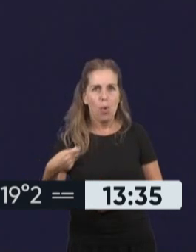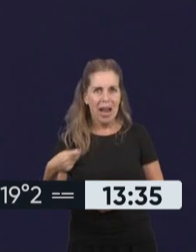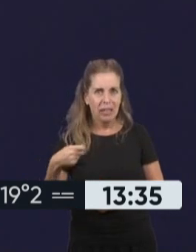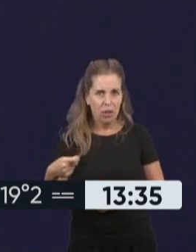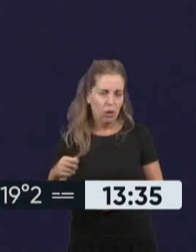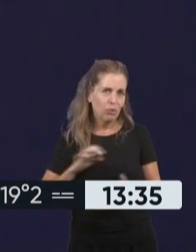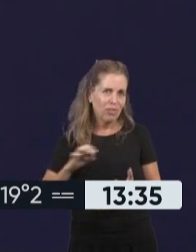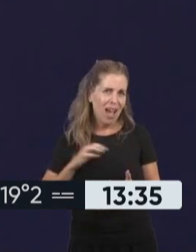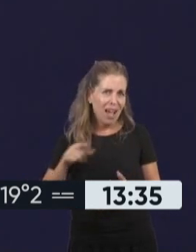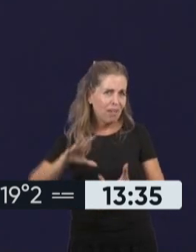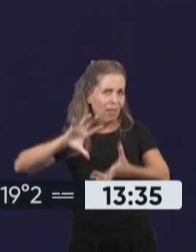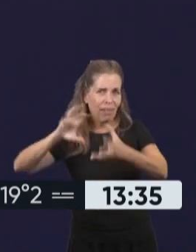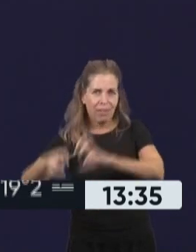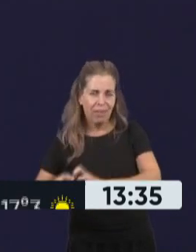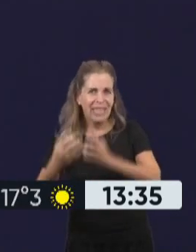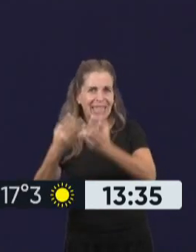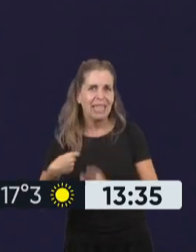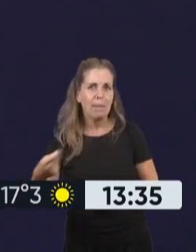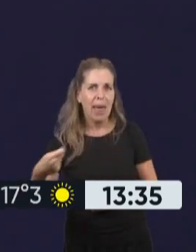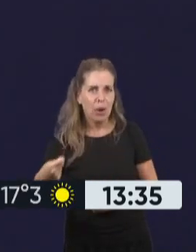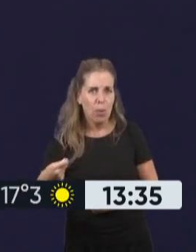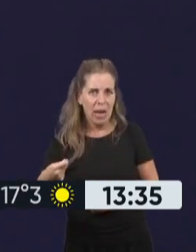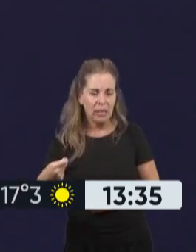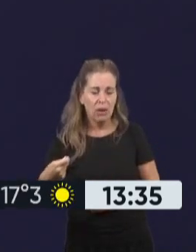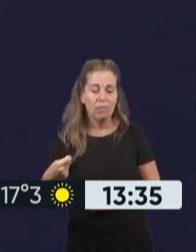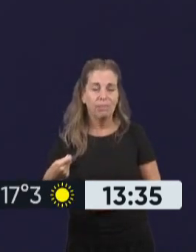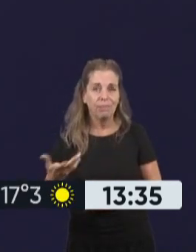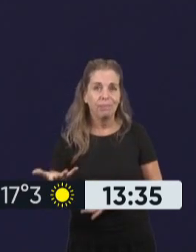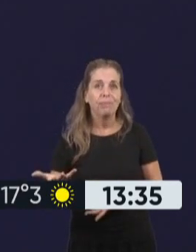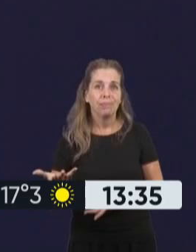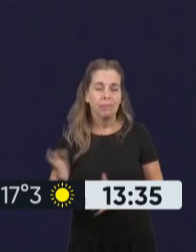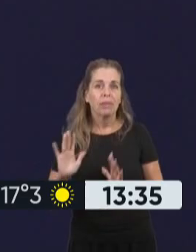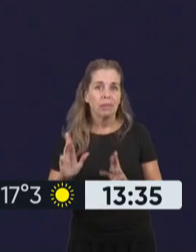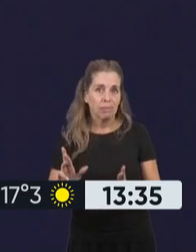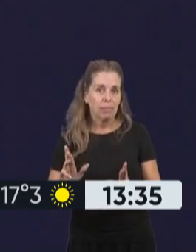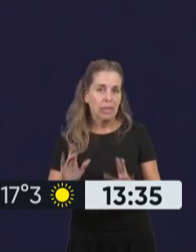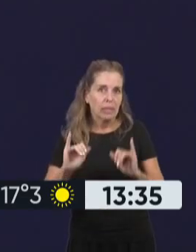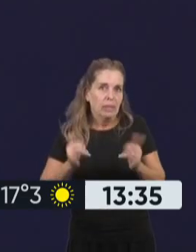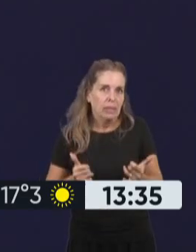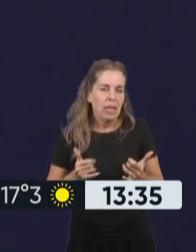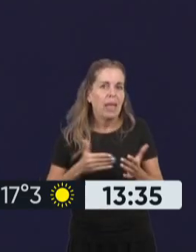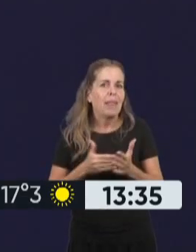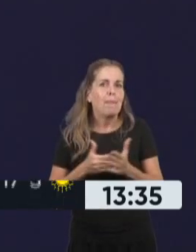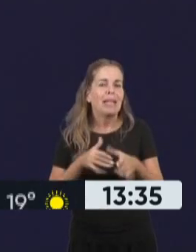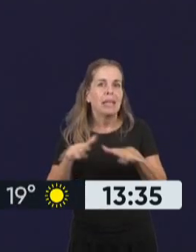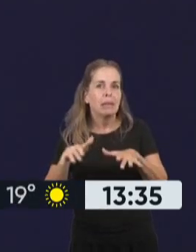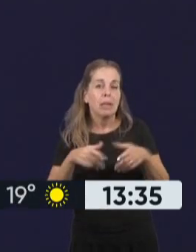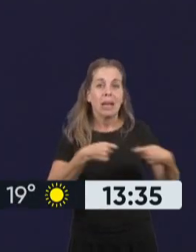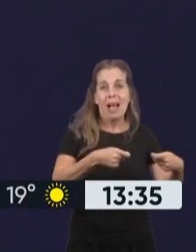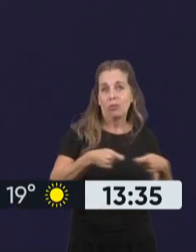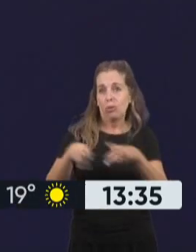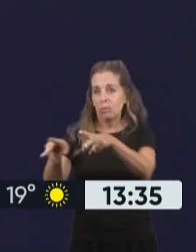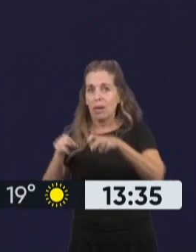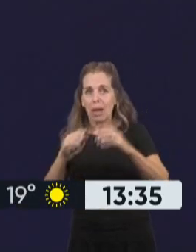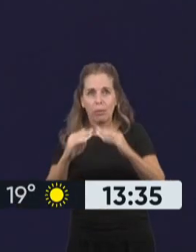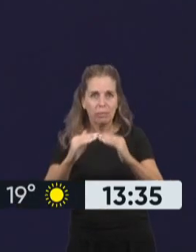increíbles para destruir el sistema jubilatorio o el sistema de reparto, se van a hacer dentro del equilibrio fiscal. Pero la